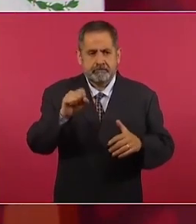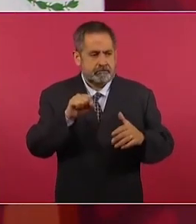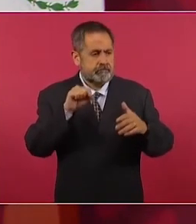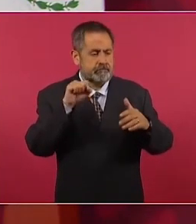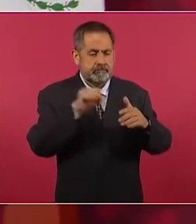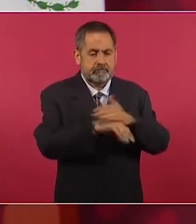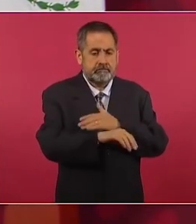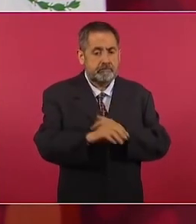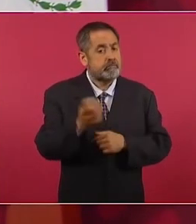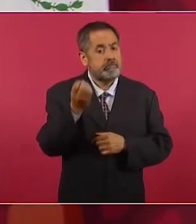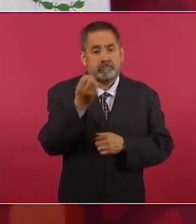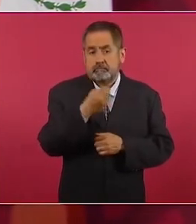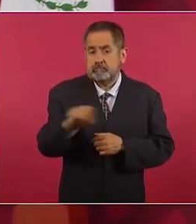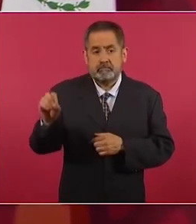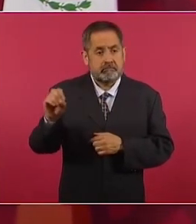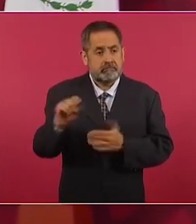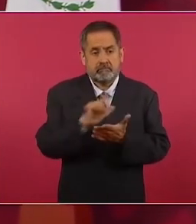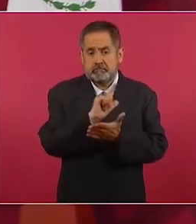oficiosa,